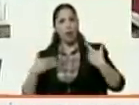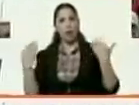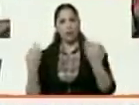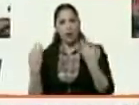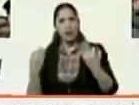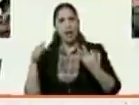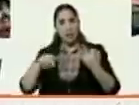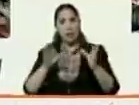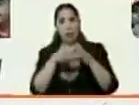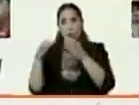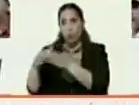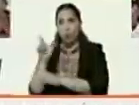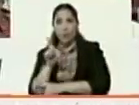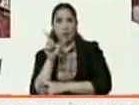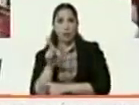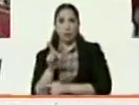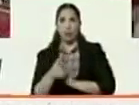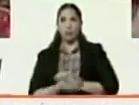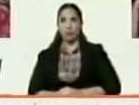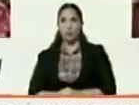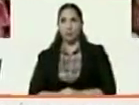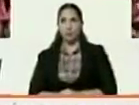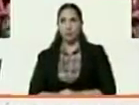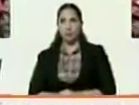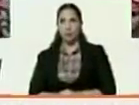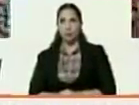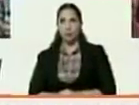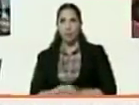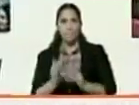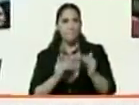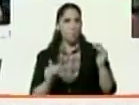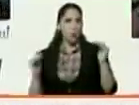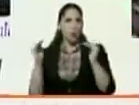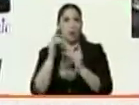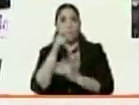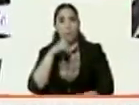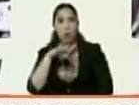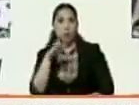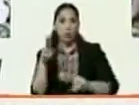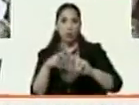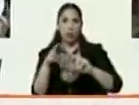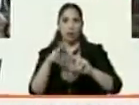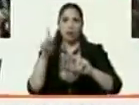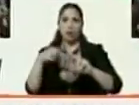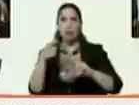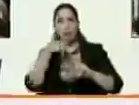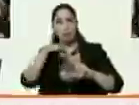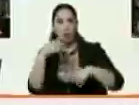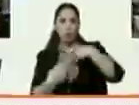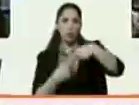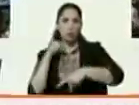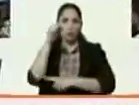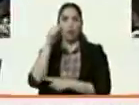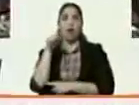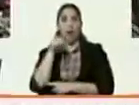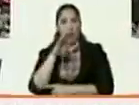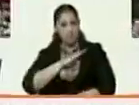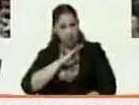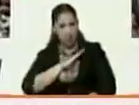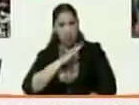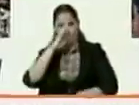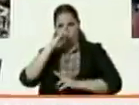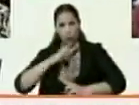esta estructura del Partido Socialista Unido de Venezuela, de la moral del pueblo tachirense, del pueblo revolucionario. Y es para mí un